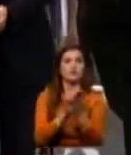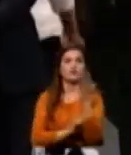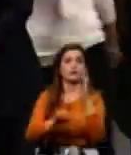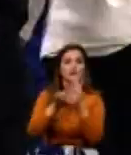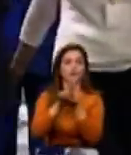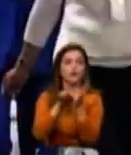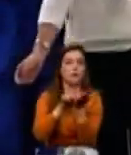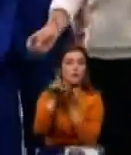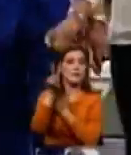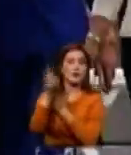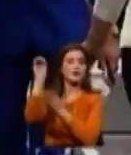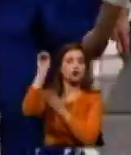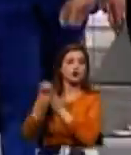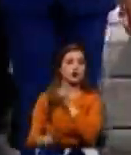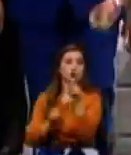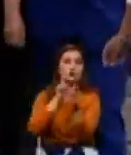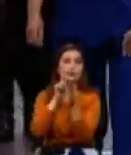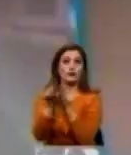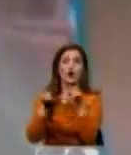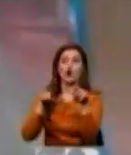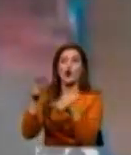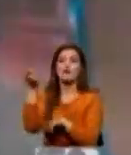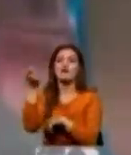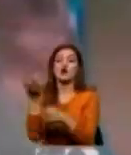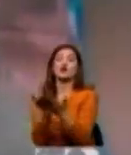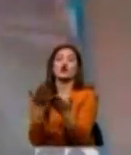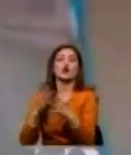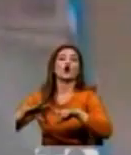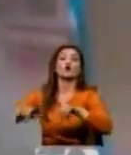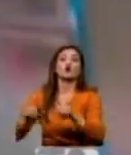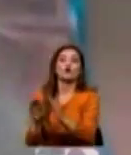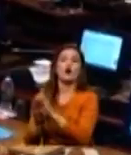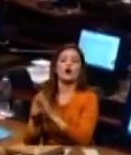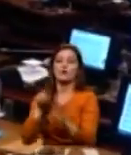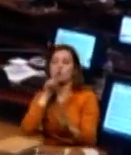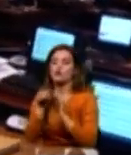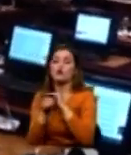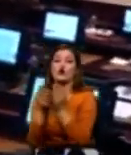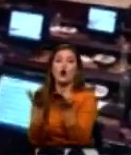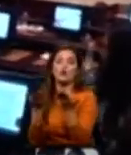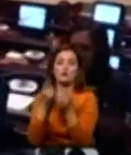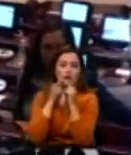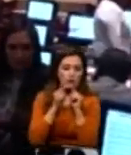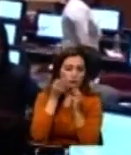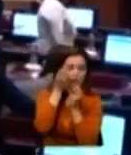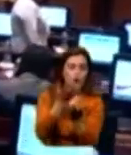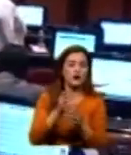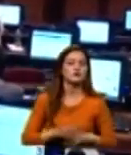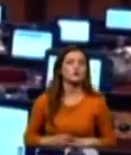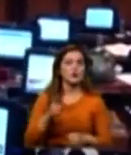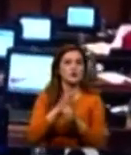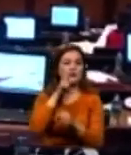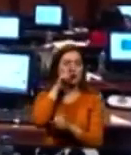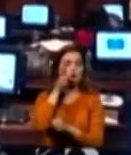el 20% para quienes denuncien la ubicación del dinero producto de la corrupción. Disposiciones legales para proteger a